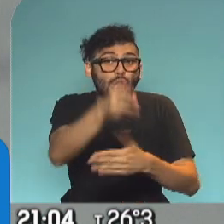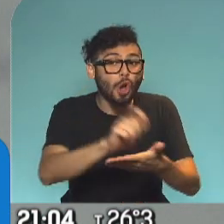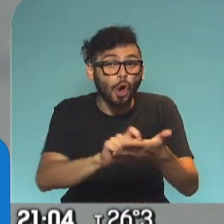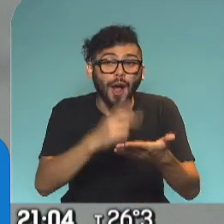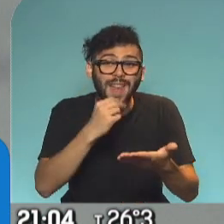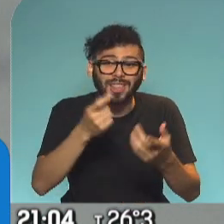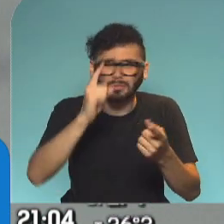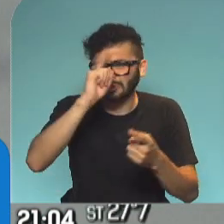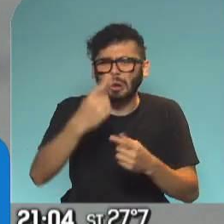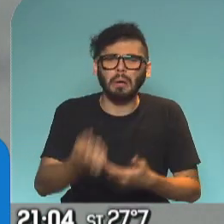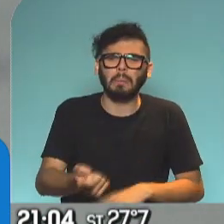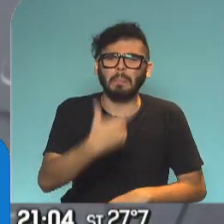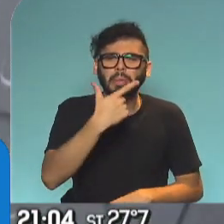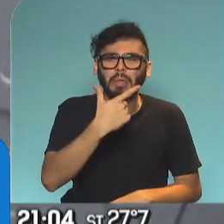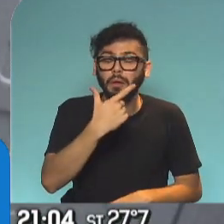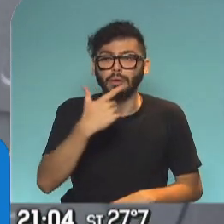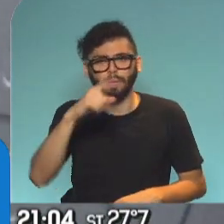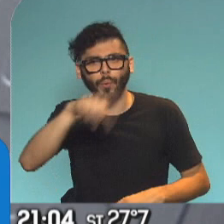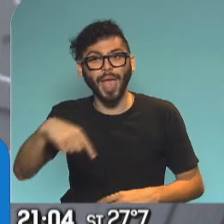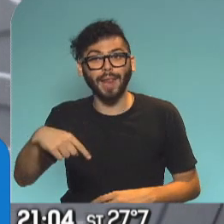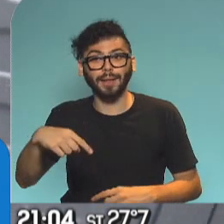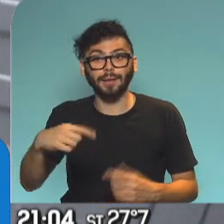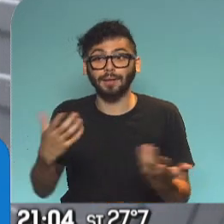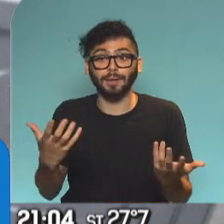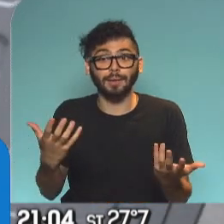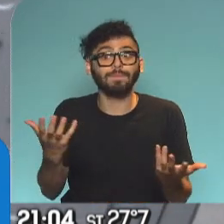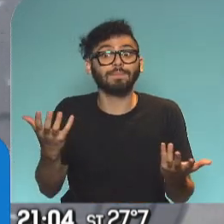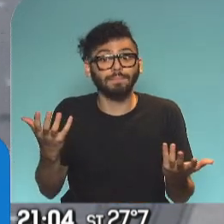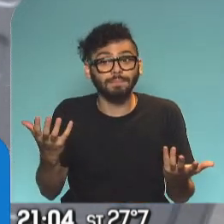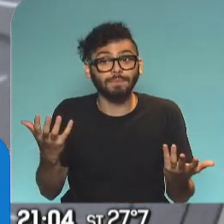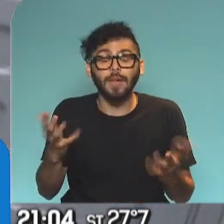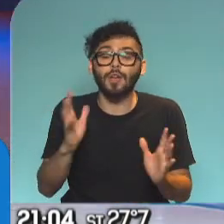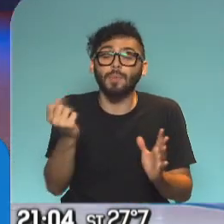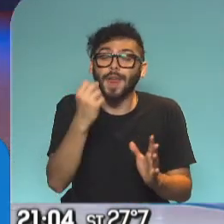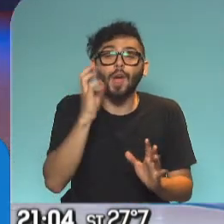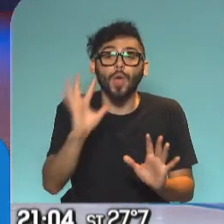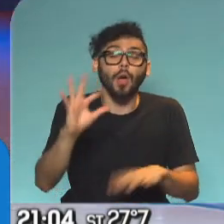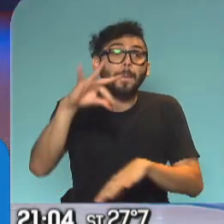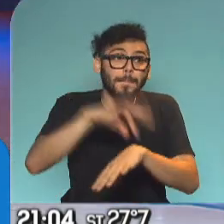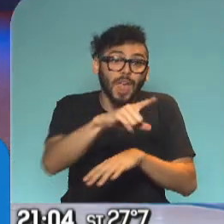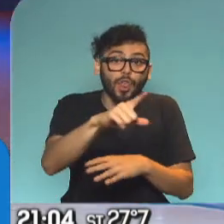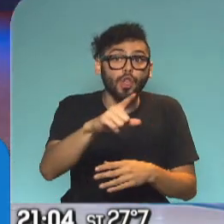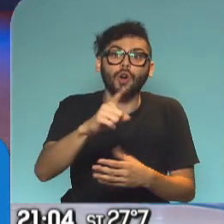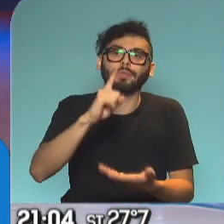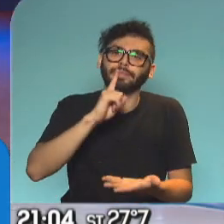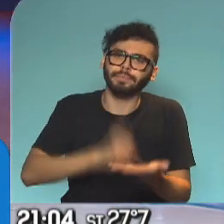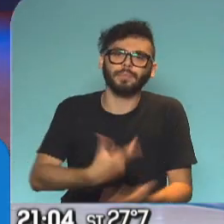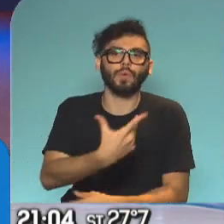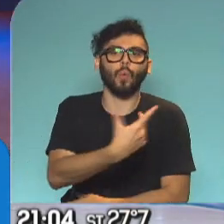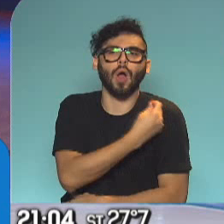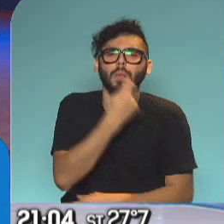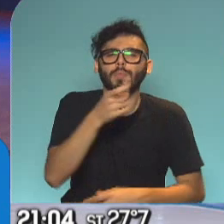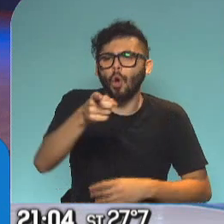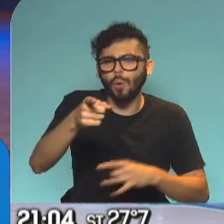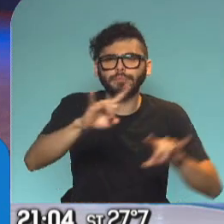sinceros. Así es. O sea, que hay que tener cuidados y el médico es el que tiene que indicar la vacuna. O sea, usted se puede anotar